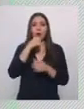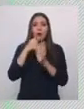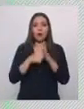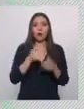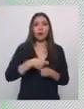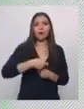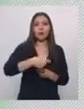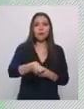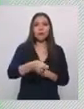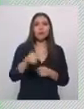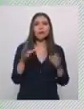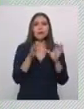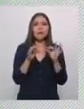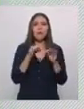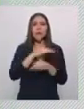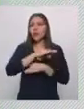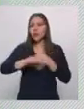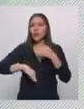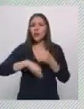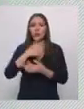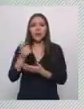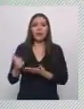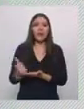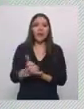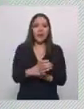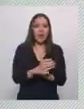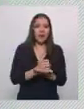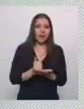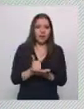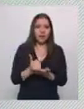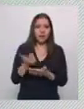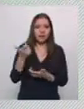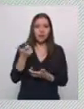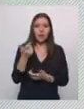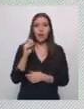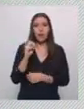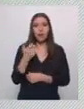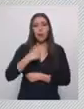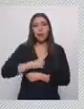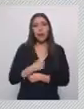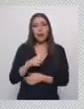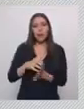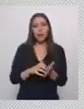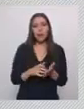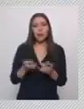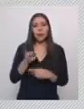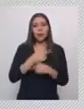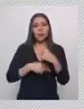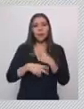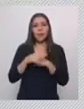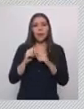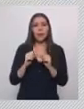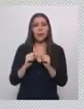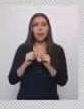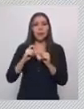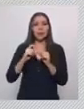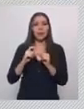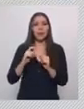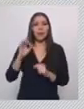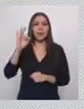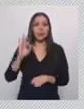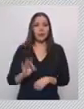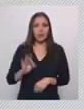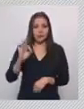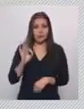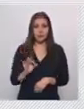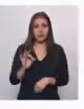de todo lo que tú ingresaste o un cierto ahorro que tú hiciste, que te generó un interés, un rendimiento. Ese